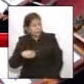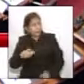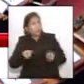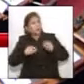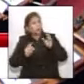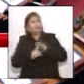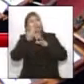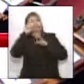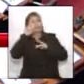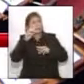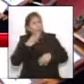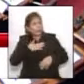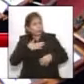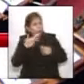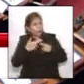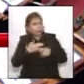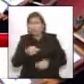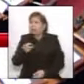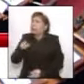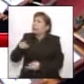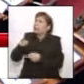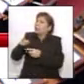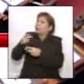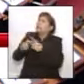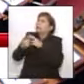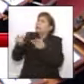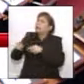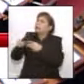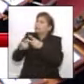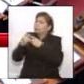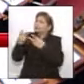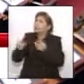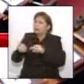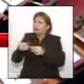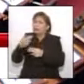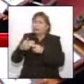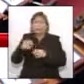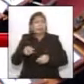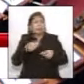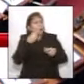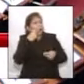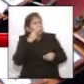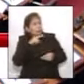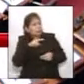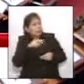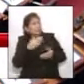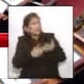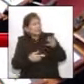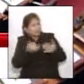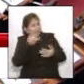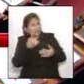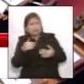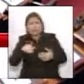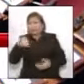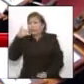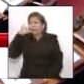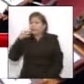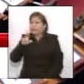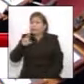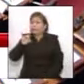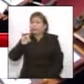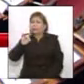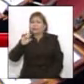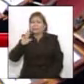nombre? ¿Cuándo saltó tu nombre? ¿Cuándo saltó mi nombre? Dime, pues. ¿Cuándo han visto en el portal de transparencia? ¿Qué cosa? Que yo había recibido a Richard Swin.